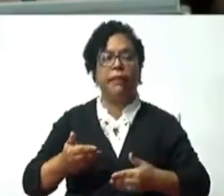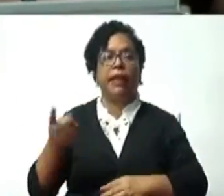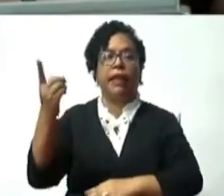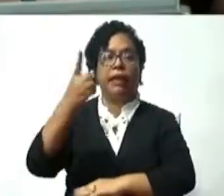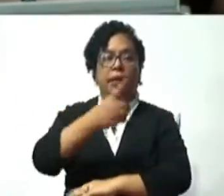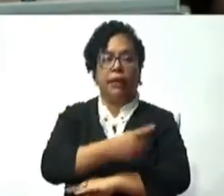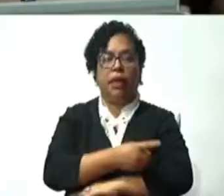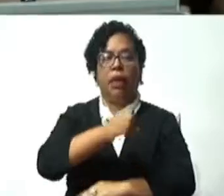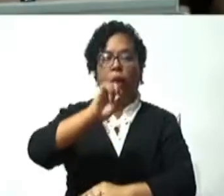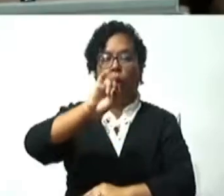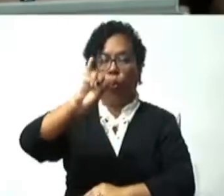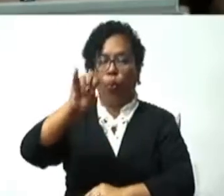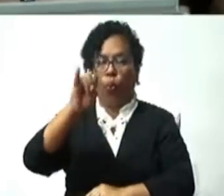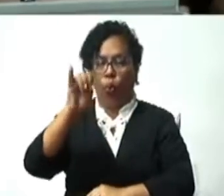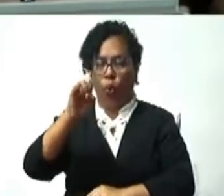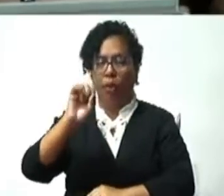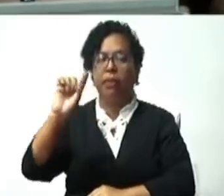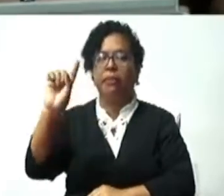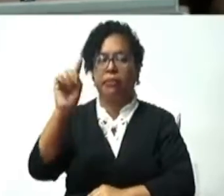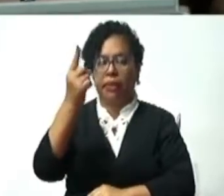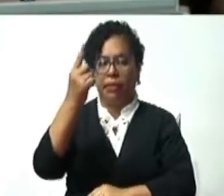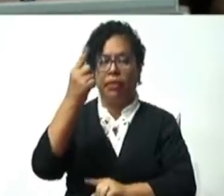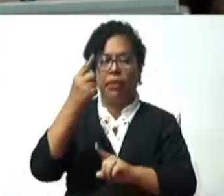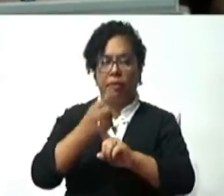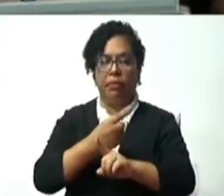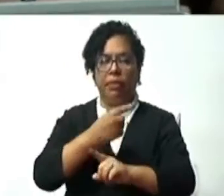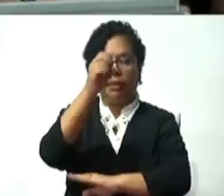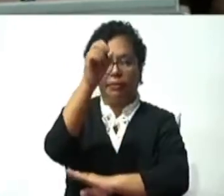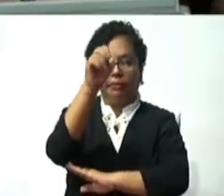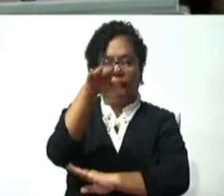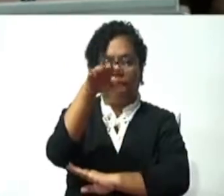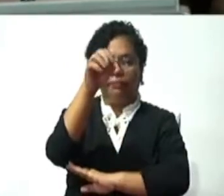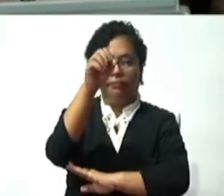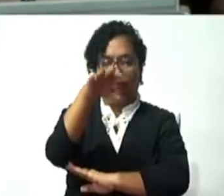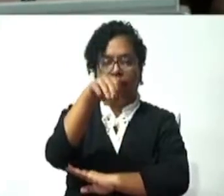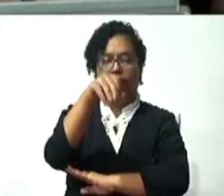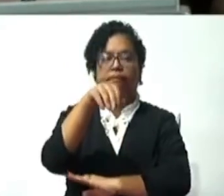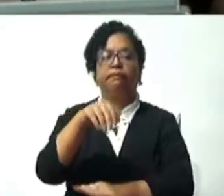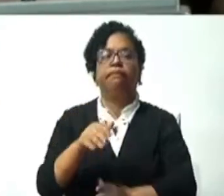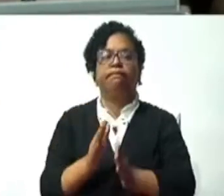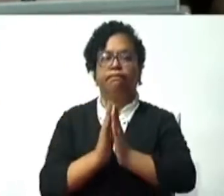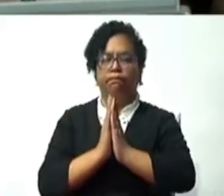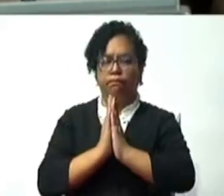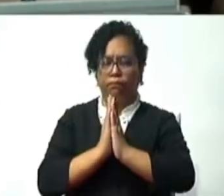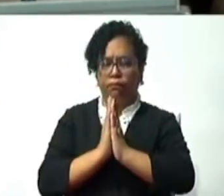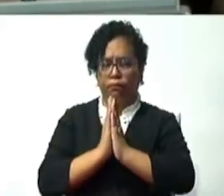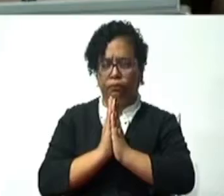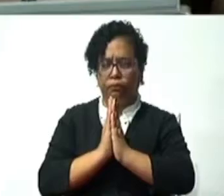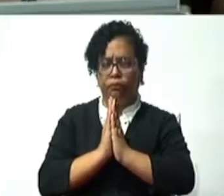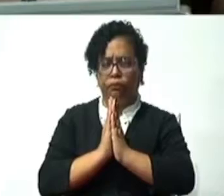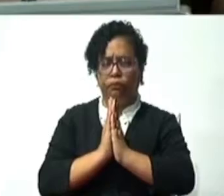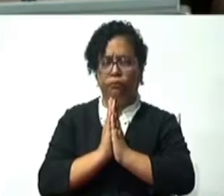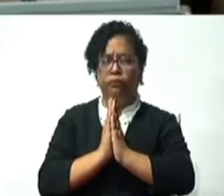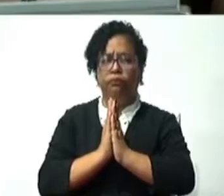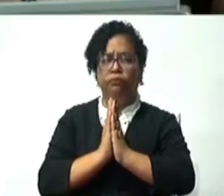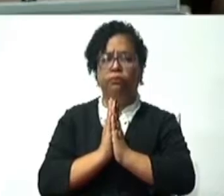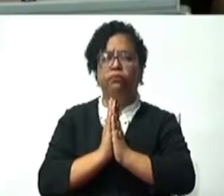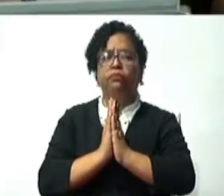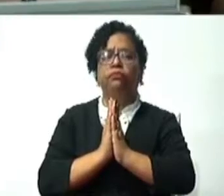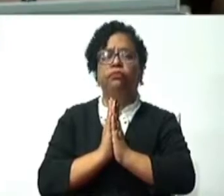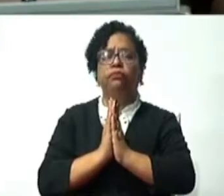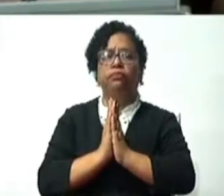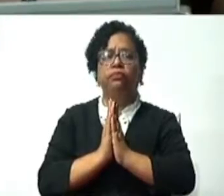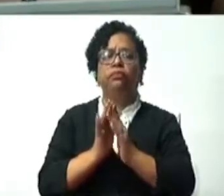1 de septiembre a la misa que va a celebrar nuestra organización en ocasión